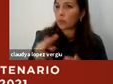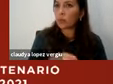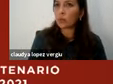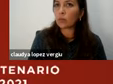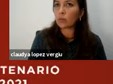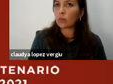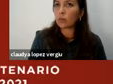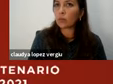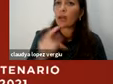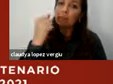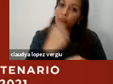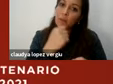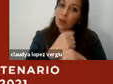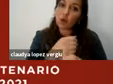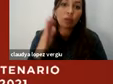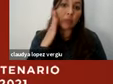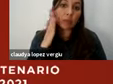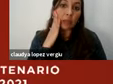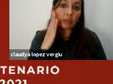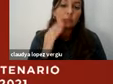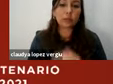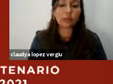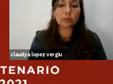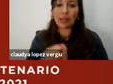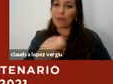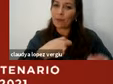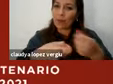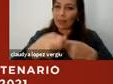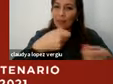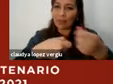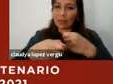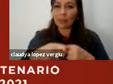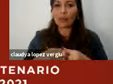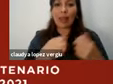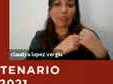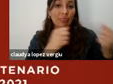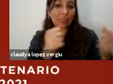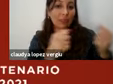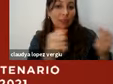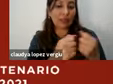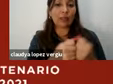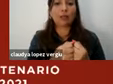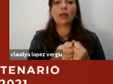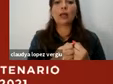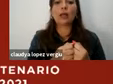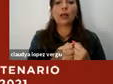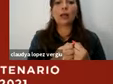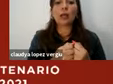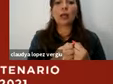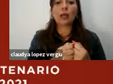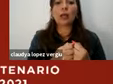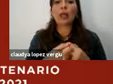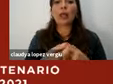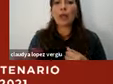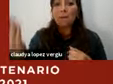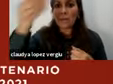viendo el ejemplo de las mamás, ¿no? Que están vendiendo los textiles, que están subiendo personas para ver